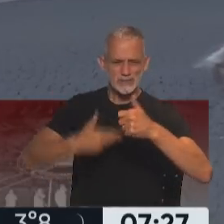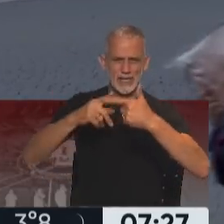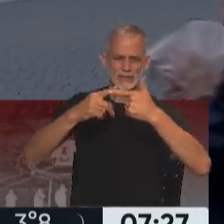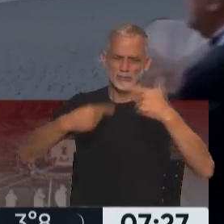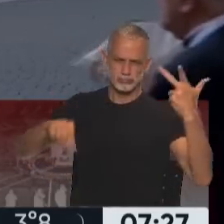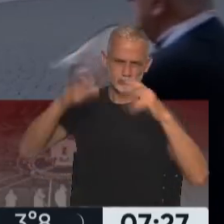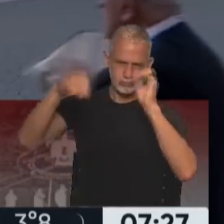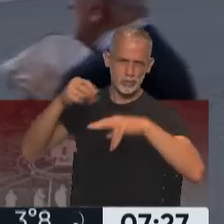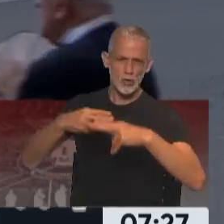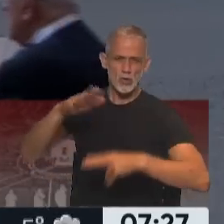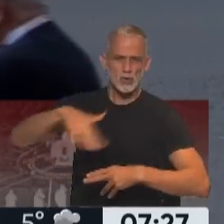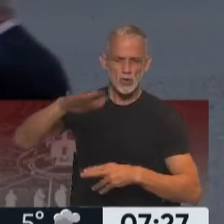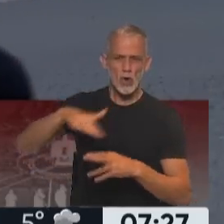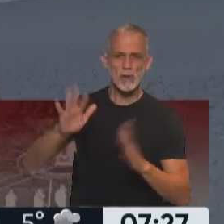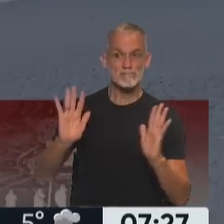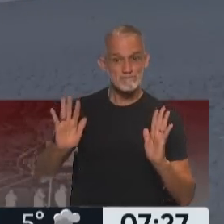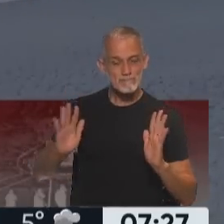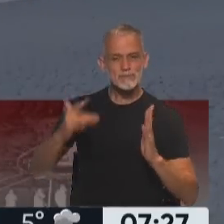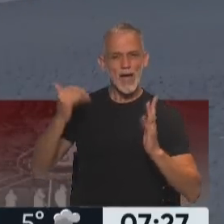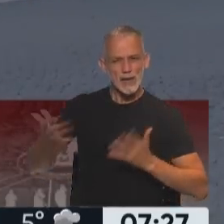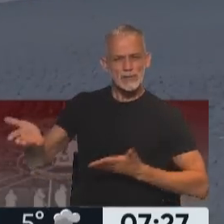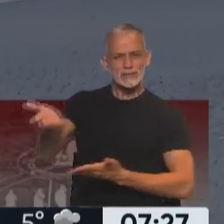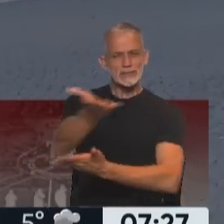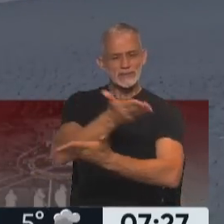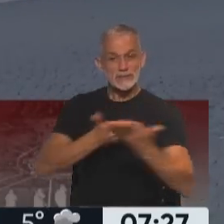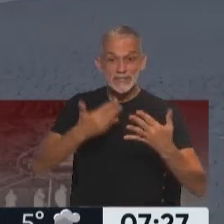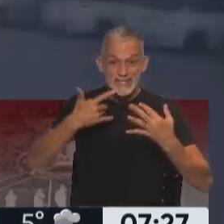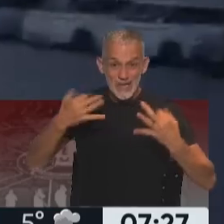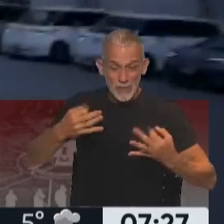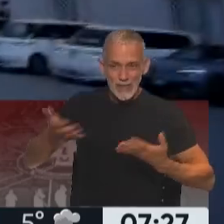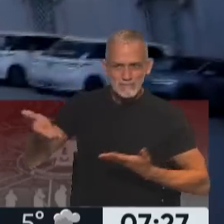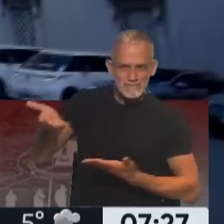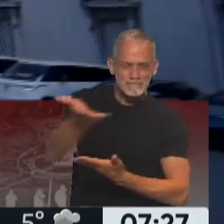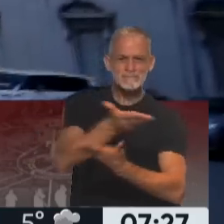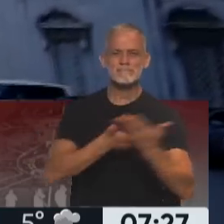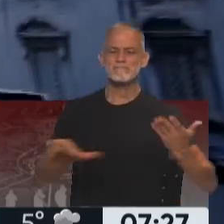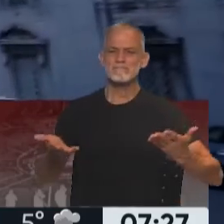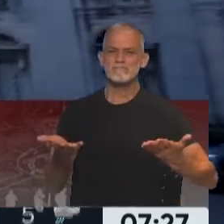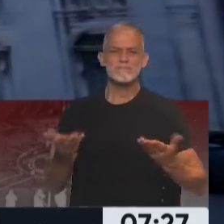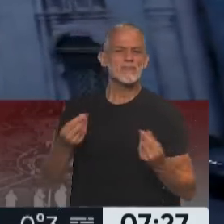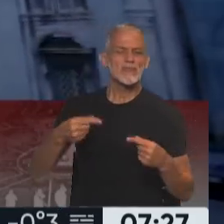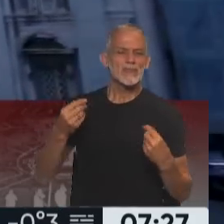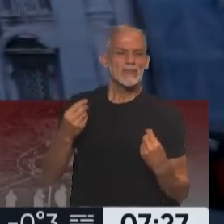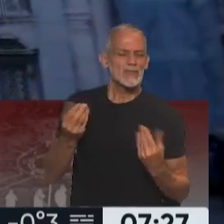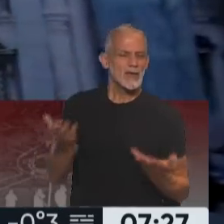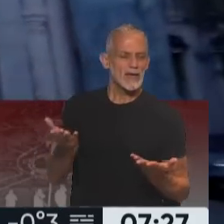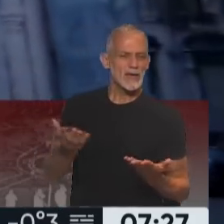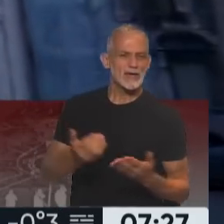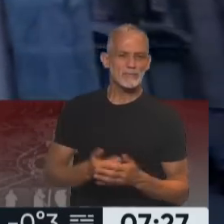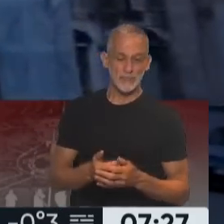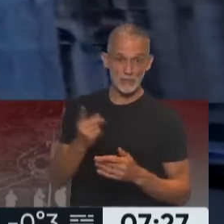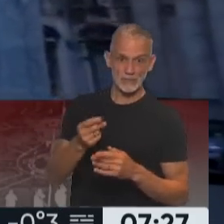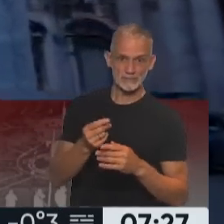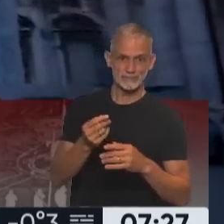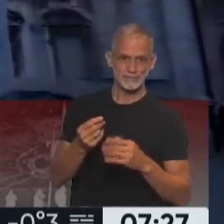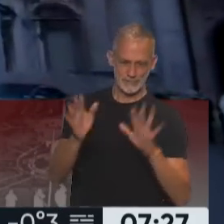en Roma, se instauró un clima verdaderamente, ¿cómo se puede decir? Está saliendo el